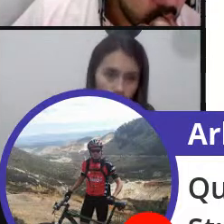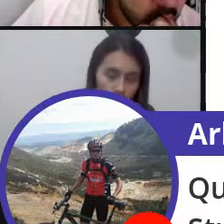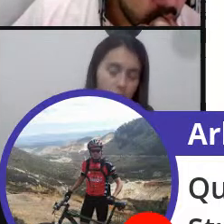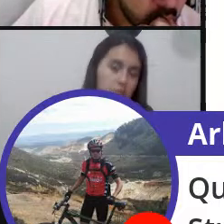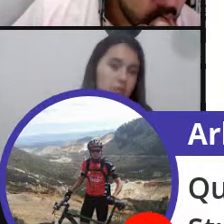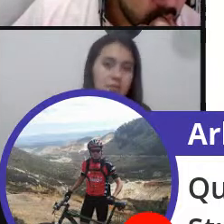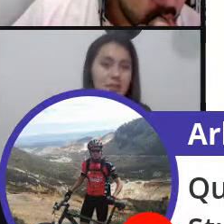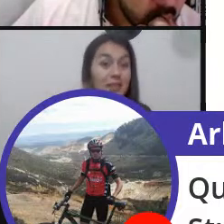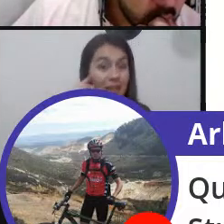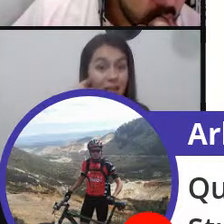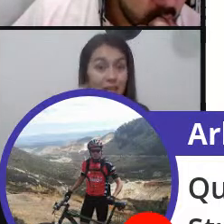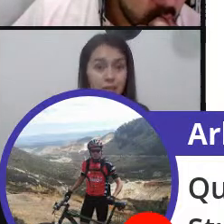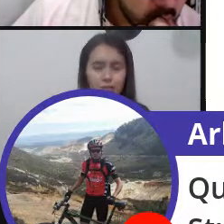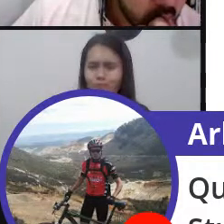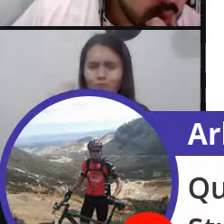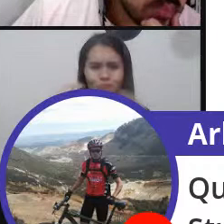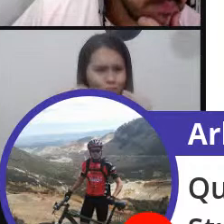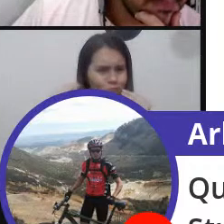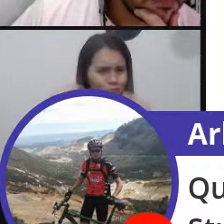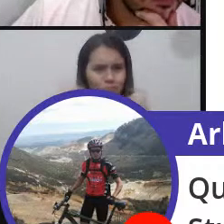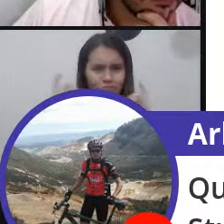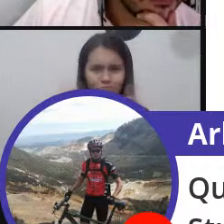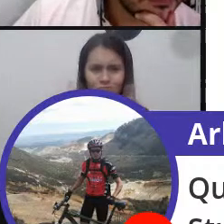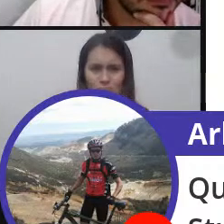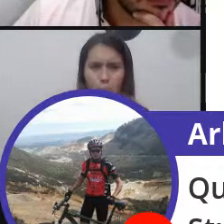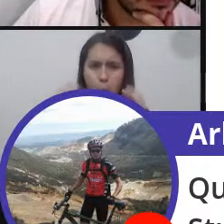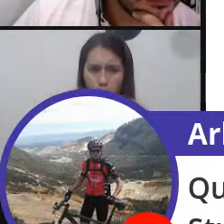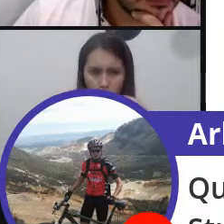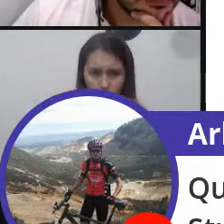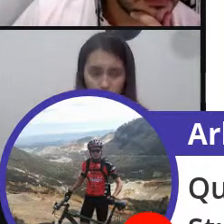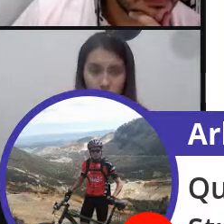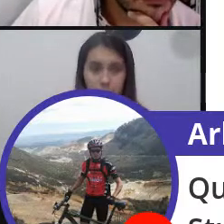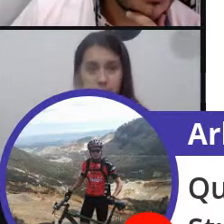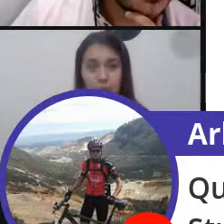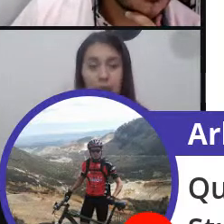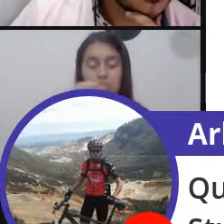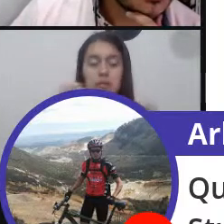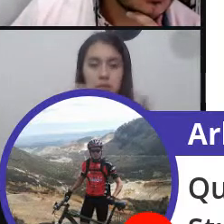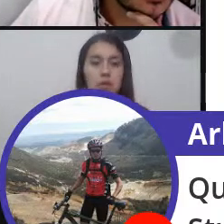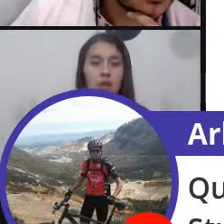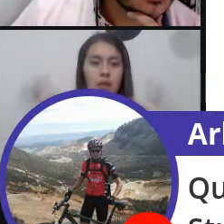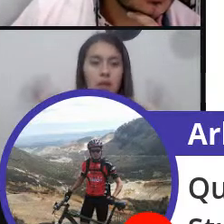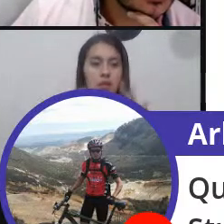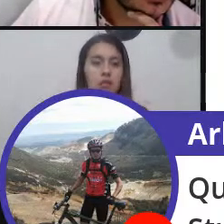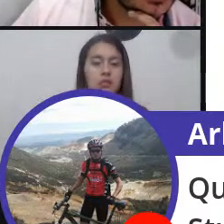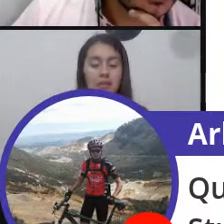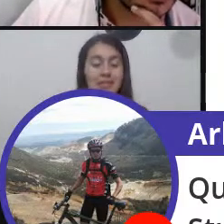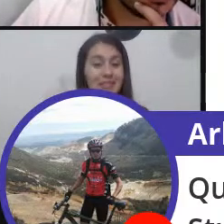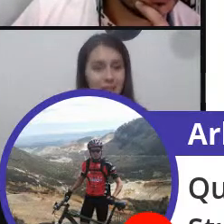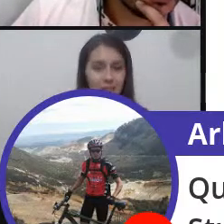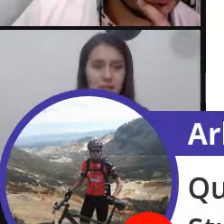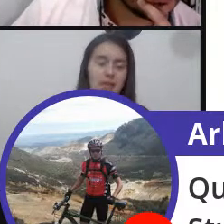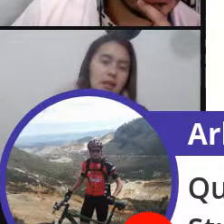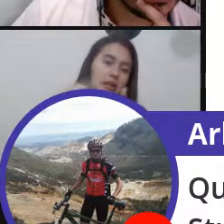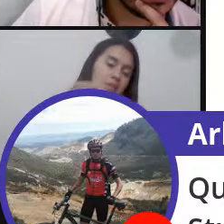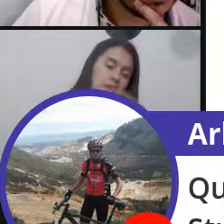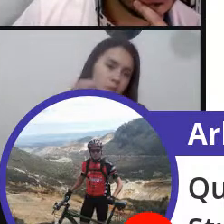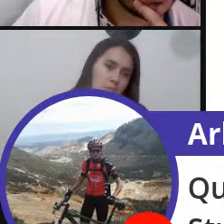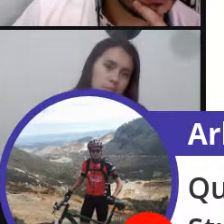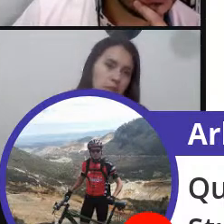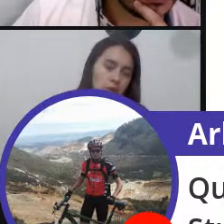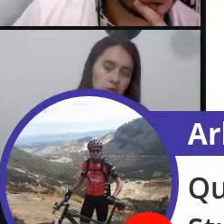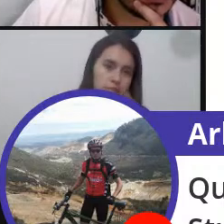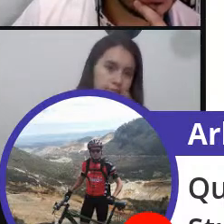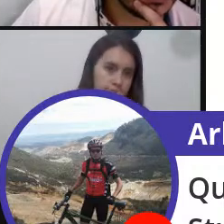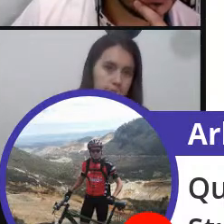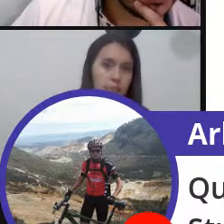consumir muchos recursos de su equipo, entonces es importante que tengan una ventilación adecuada. En este caso, como nosotros lo